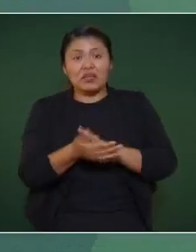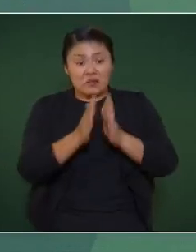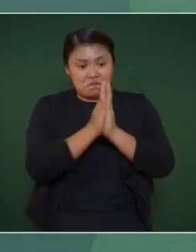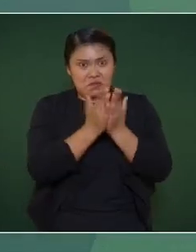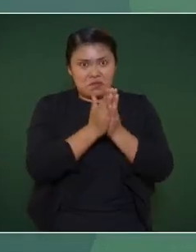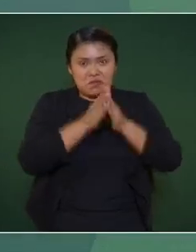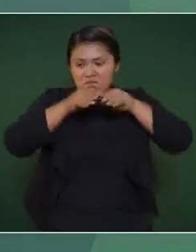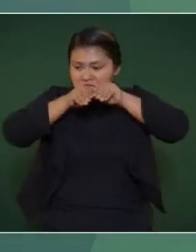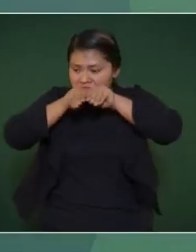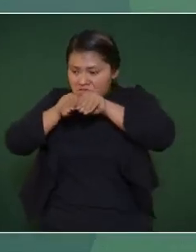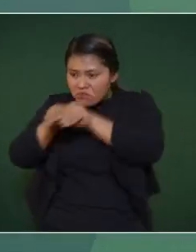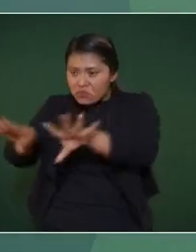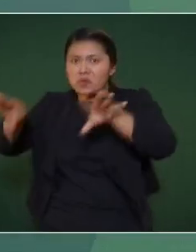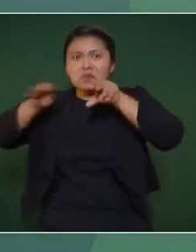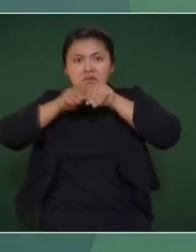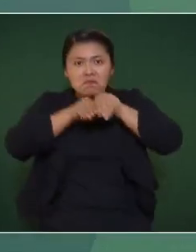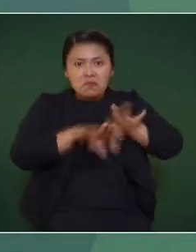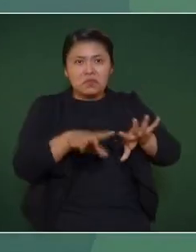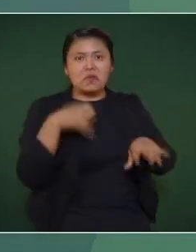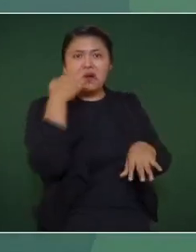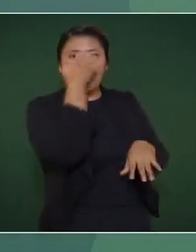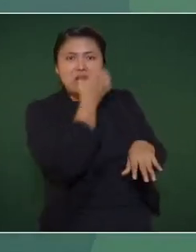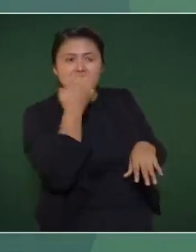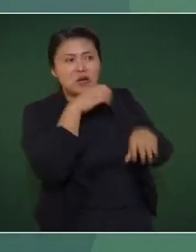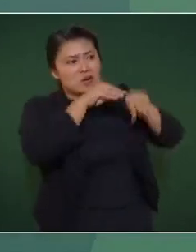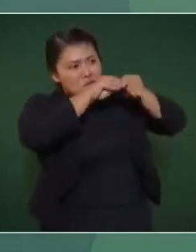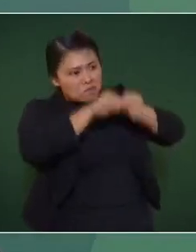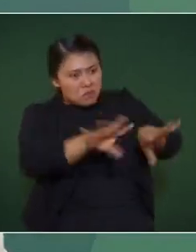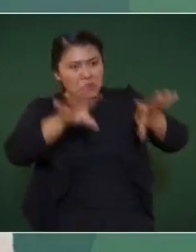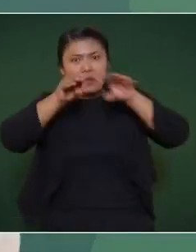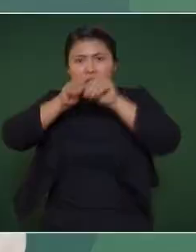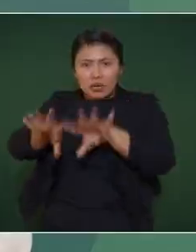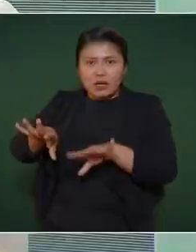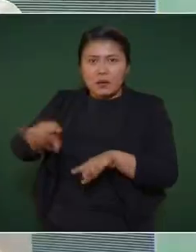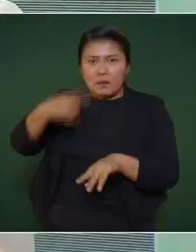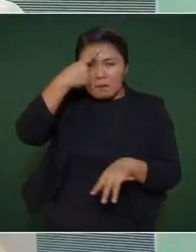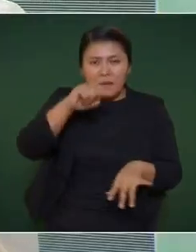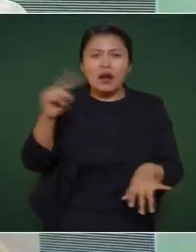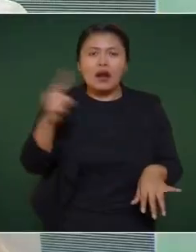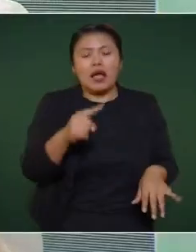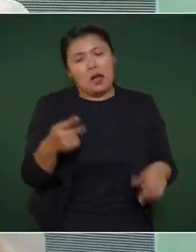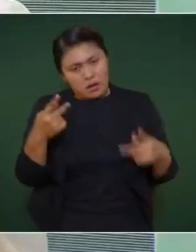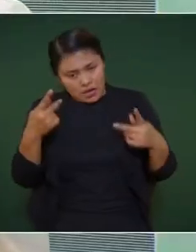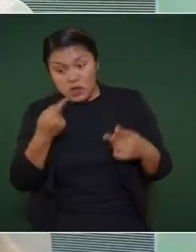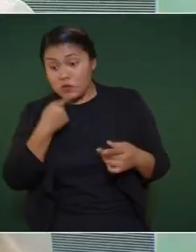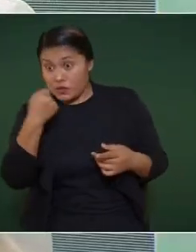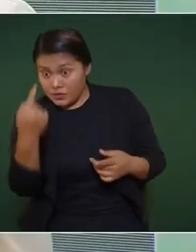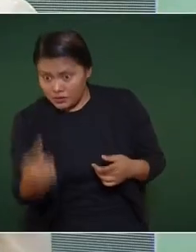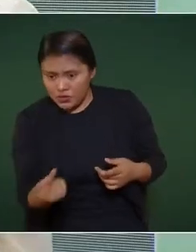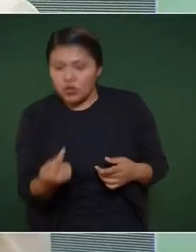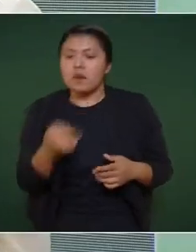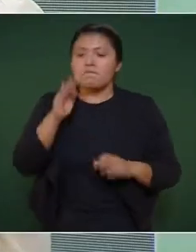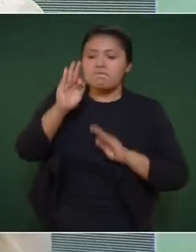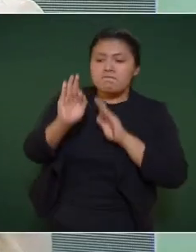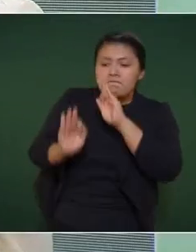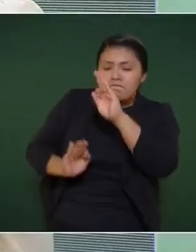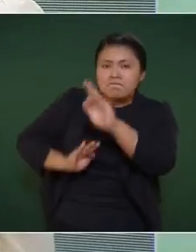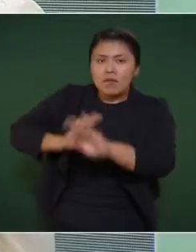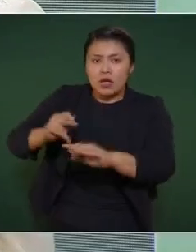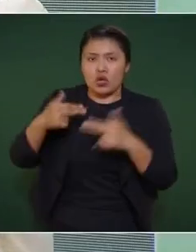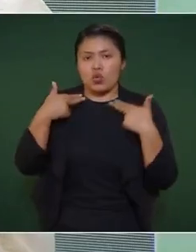libros para una formación humanista y